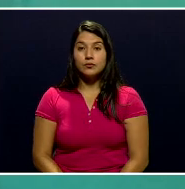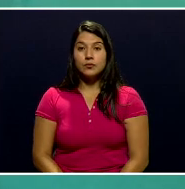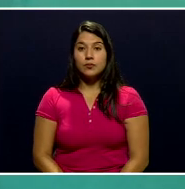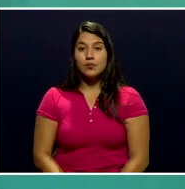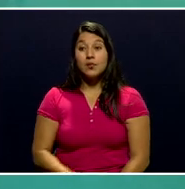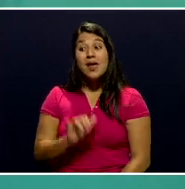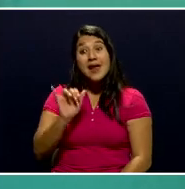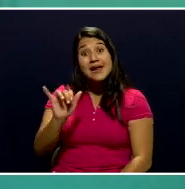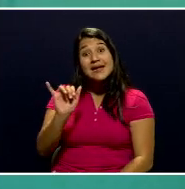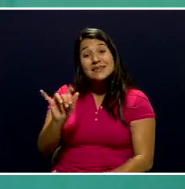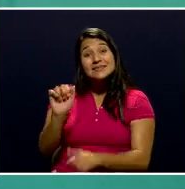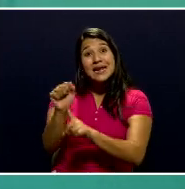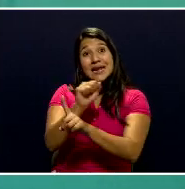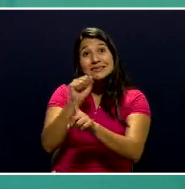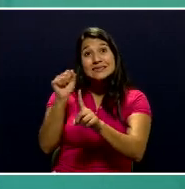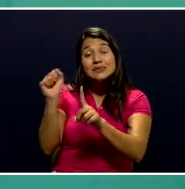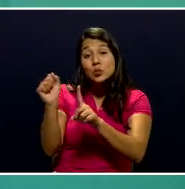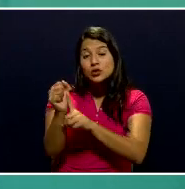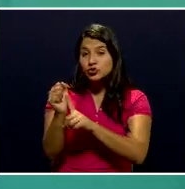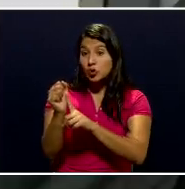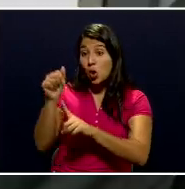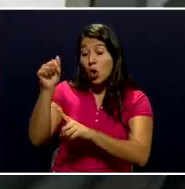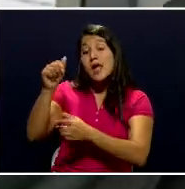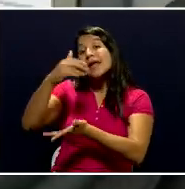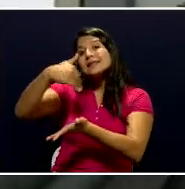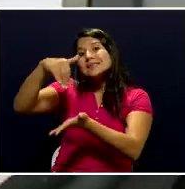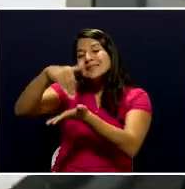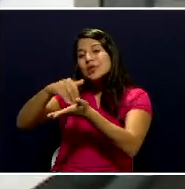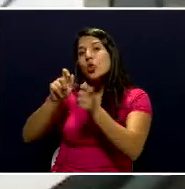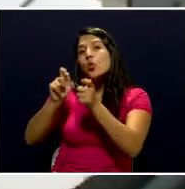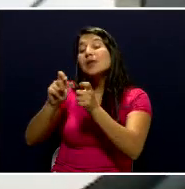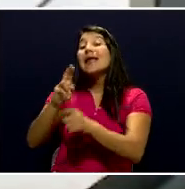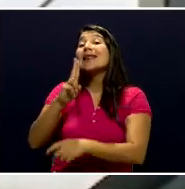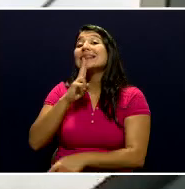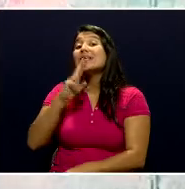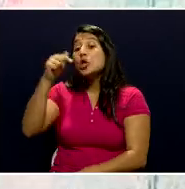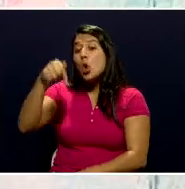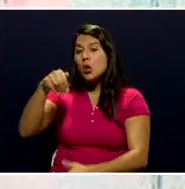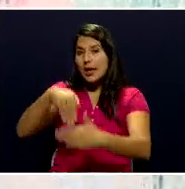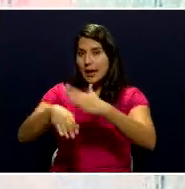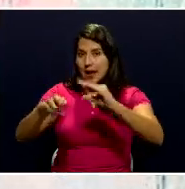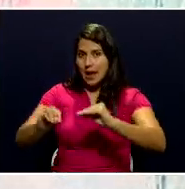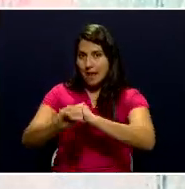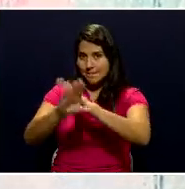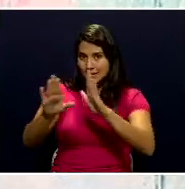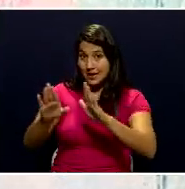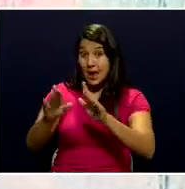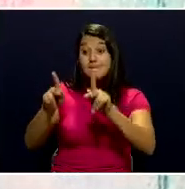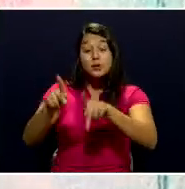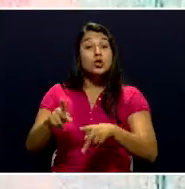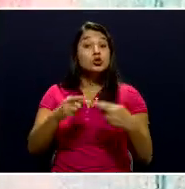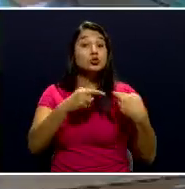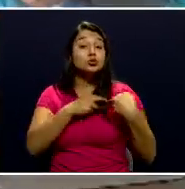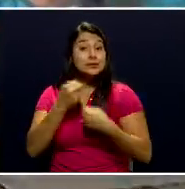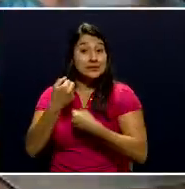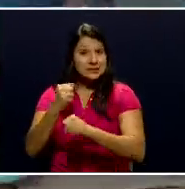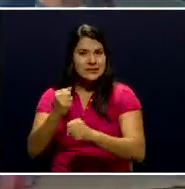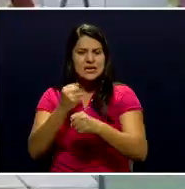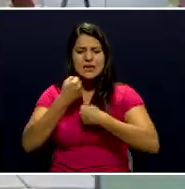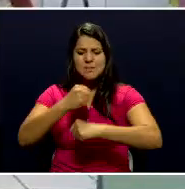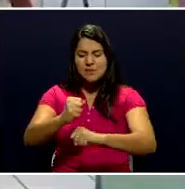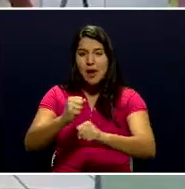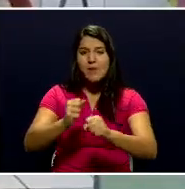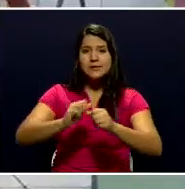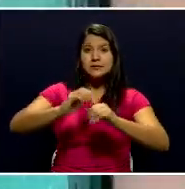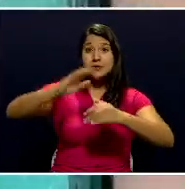Este era el panorama en un centro educativo de Atillo la mañana de este miércoles. Las conserjes limpiaban paredes, pisos